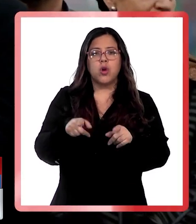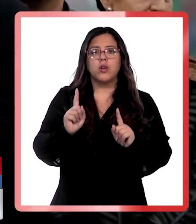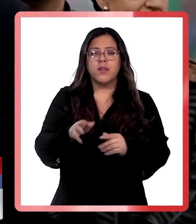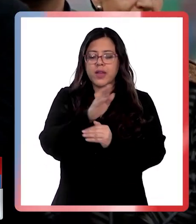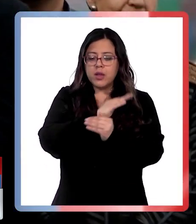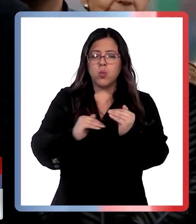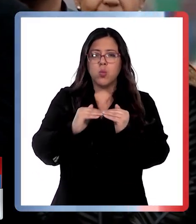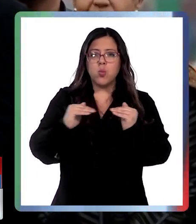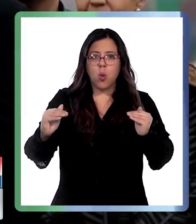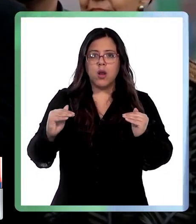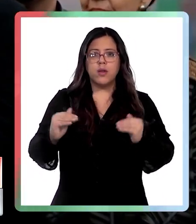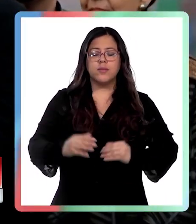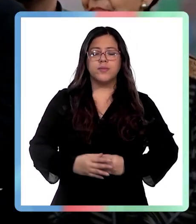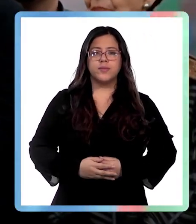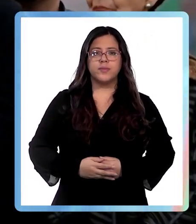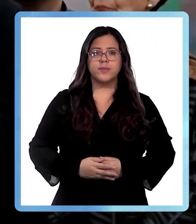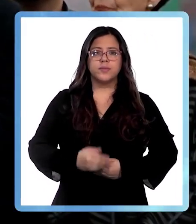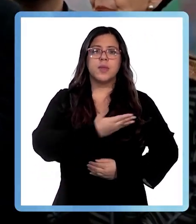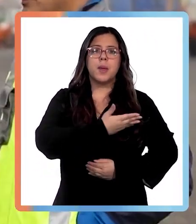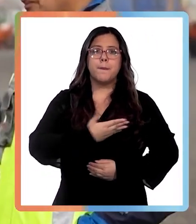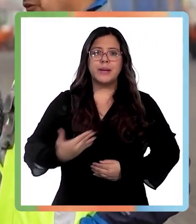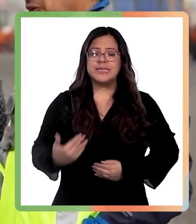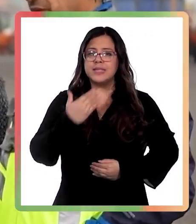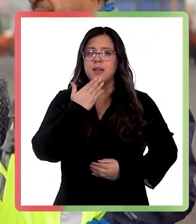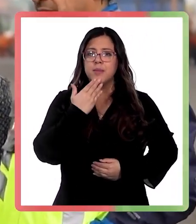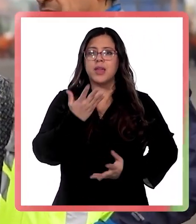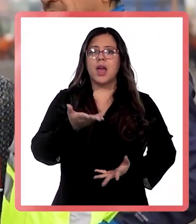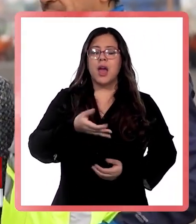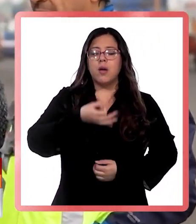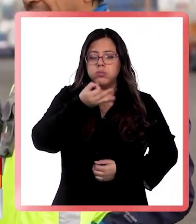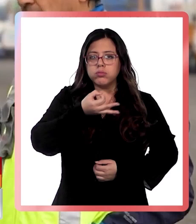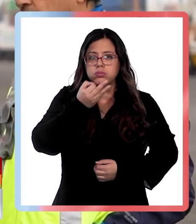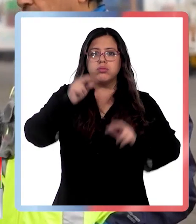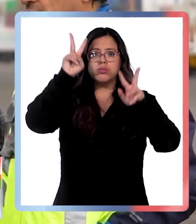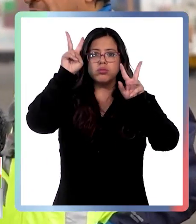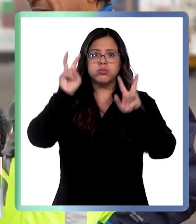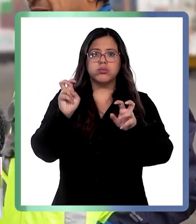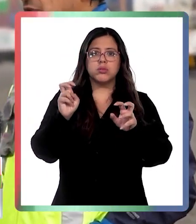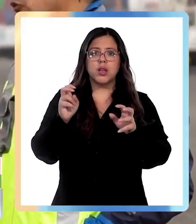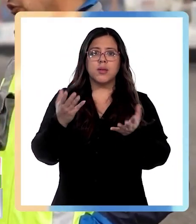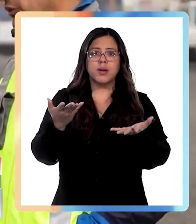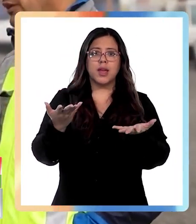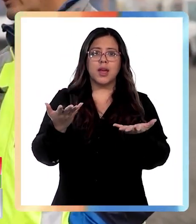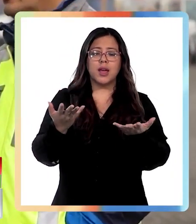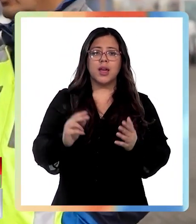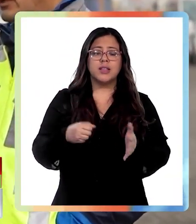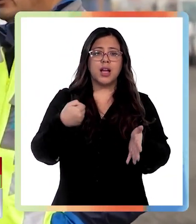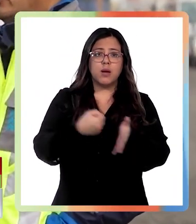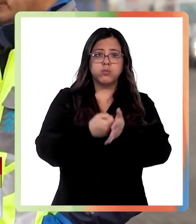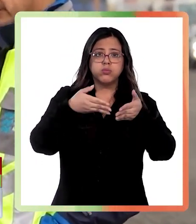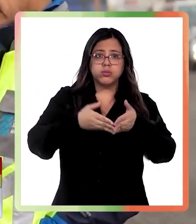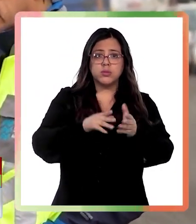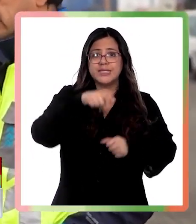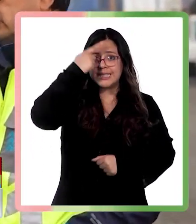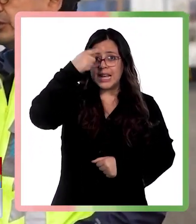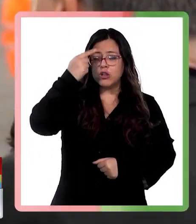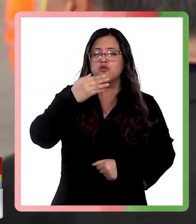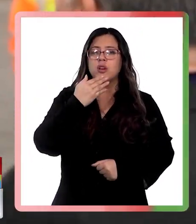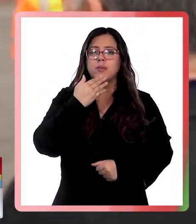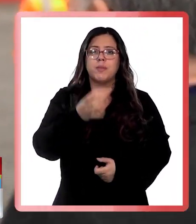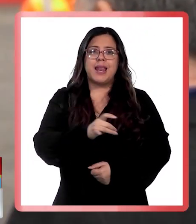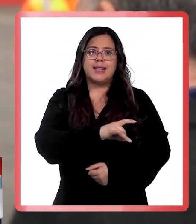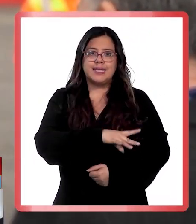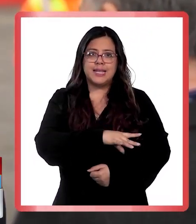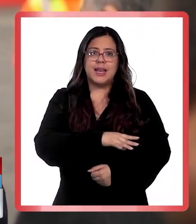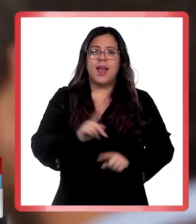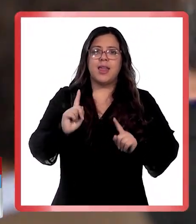y eso tenemos que ir igualándolo hacia arriba. El presidente también comentó lo que significa el proyecto de expansión portuaria, no solamente para San Antonio, sino